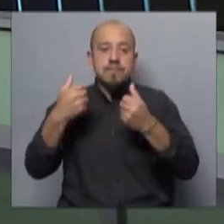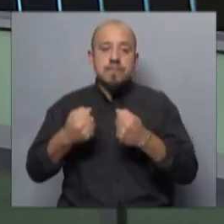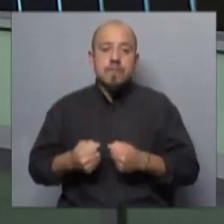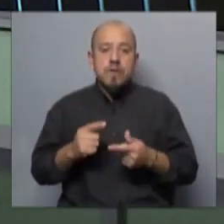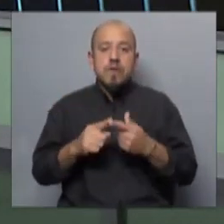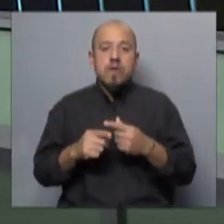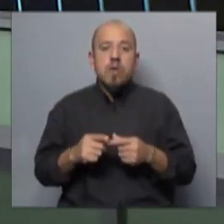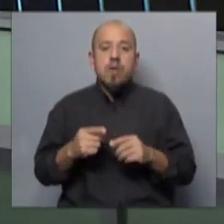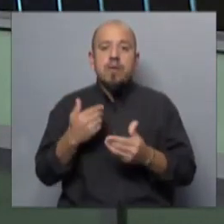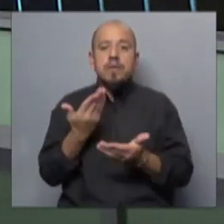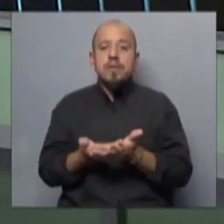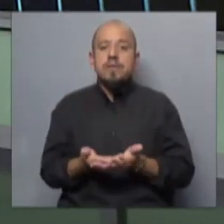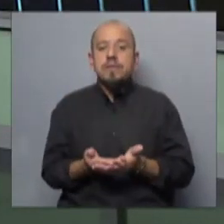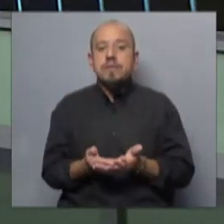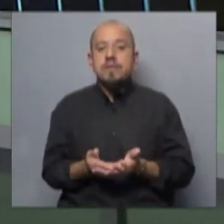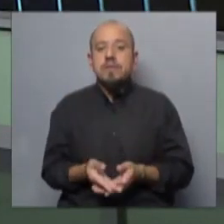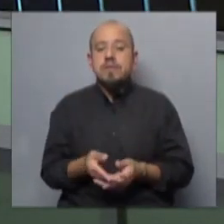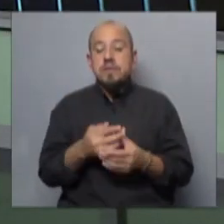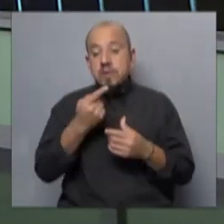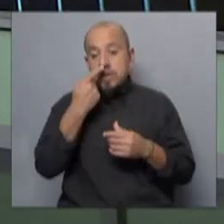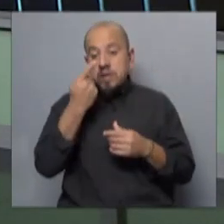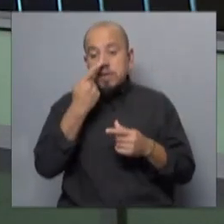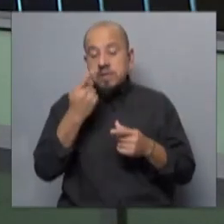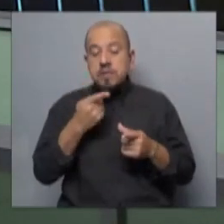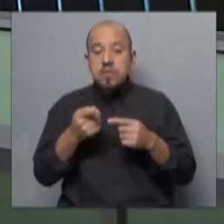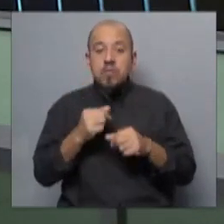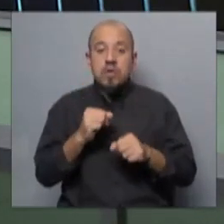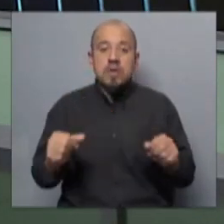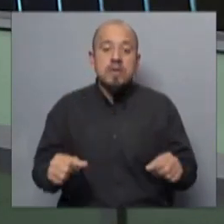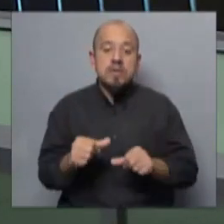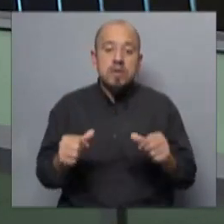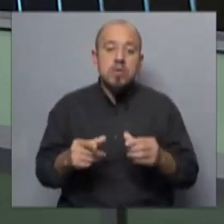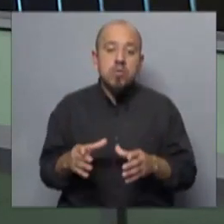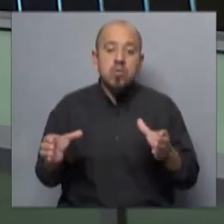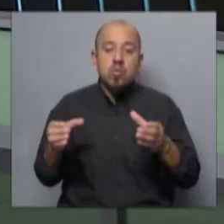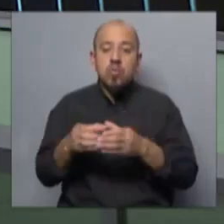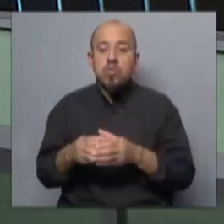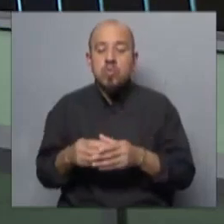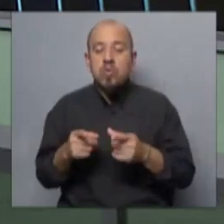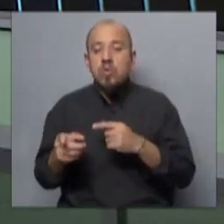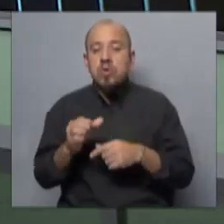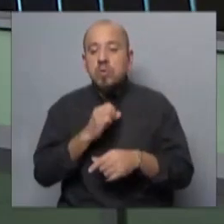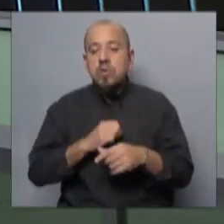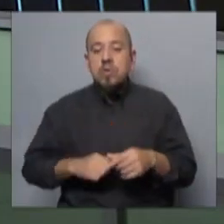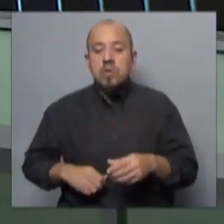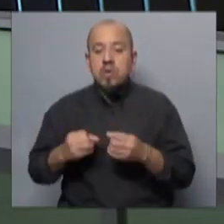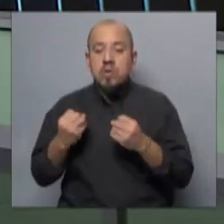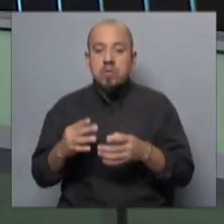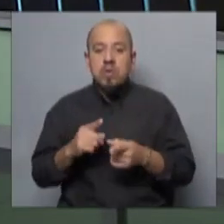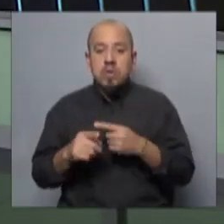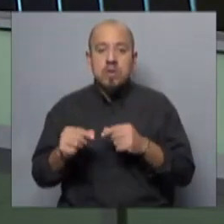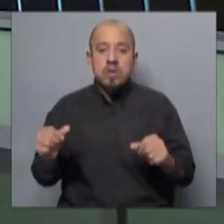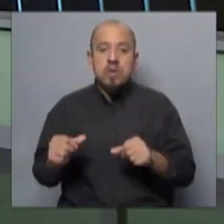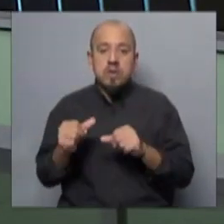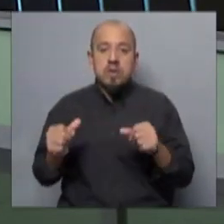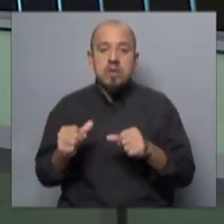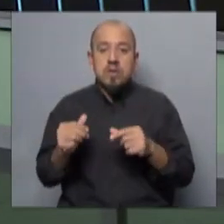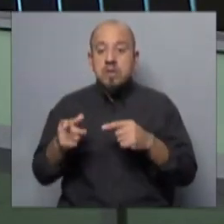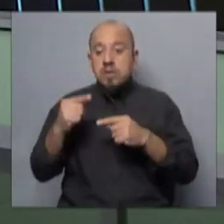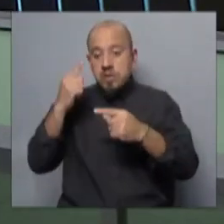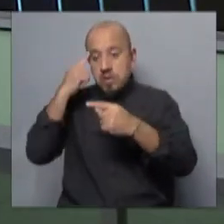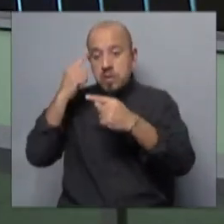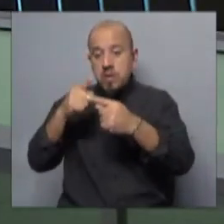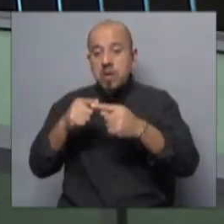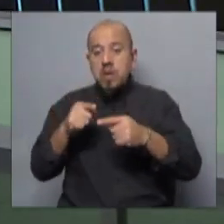plantean desde la oficina del comisionado que sería interesante poder hacer un grupo operativo ejecutivo porque esto facilitaría la creación de metas y la